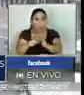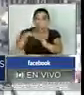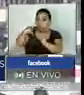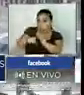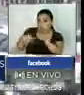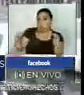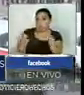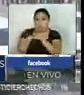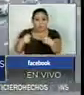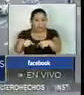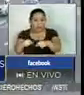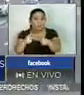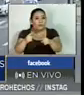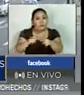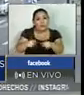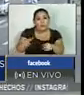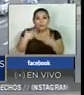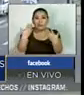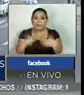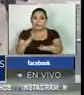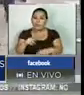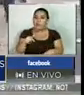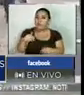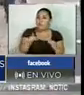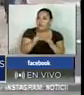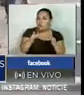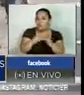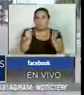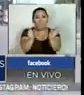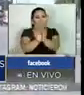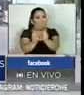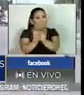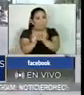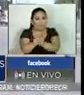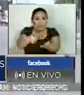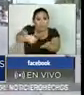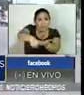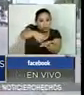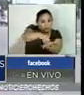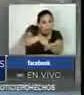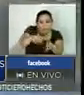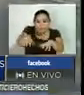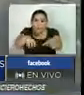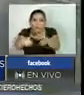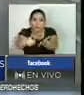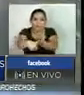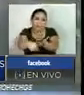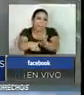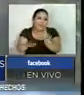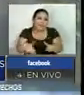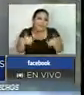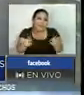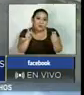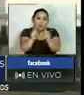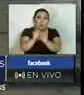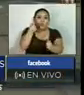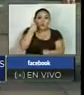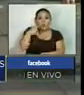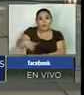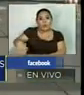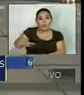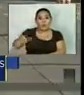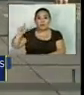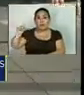actual. Lo cierto de todo es que en la jornada también han existido algunos problemas entre los municipios y las gobernaciones. Para ser preciso, en La Paz